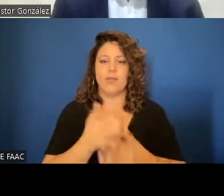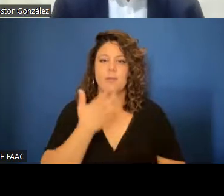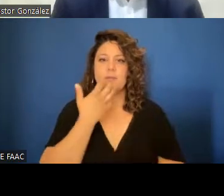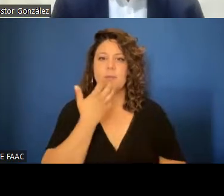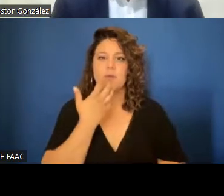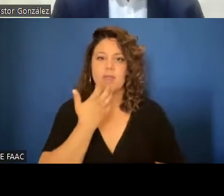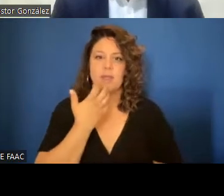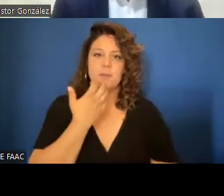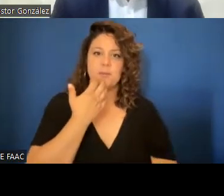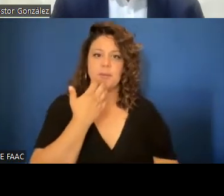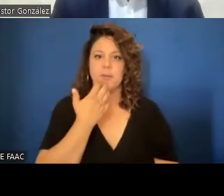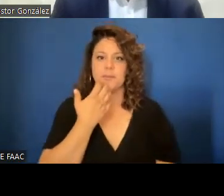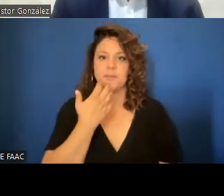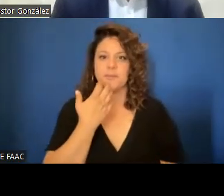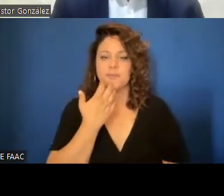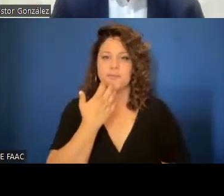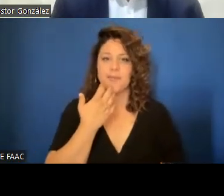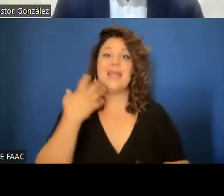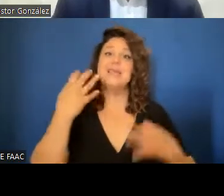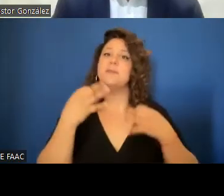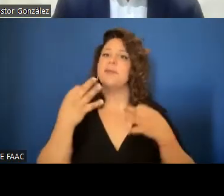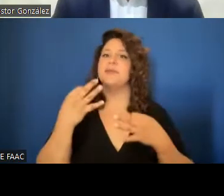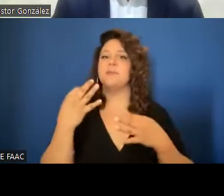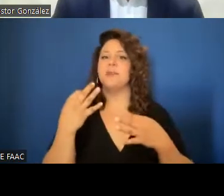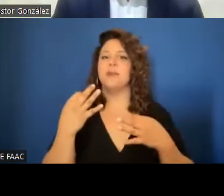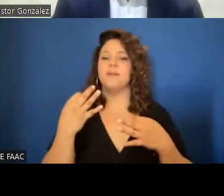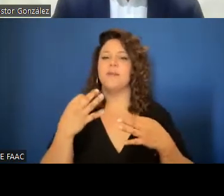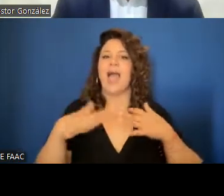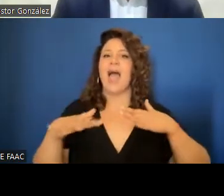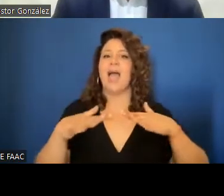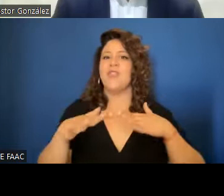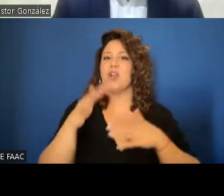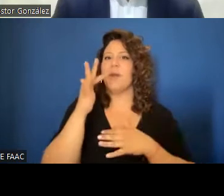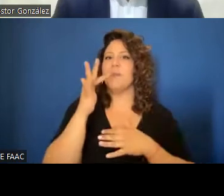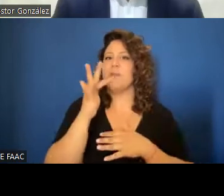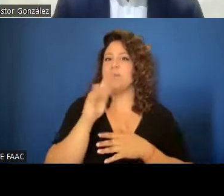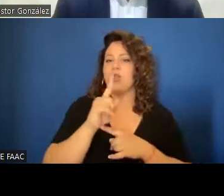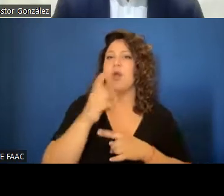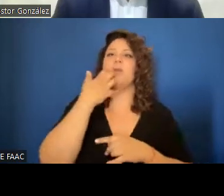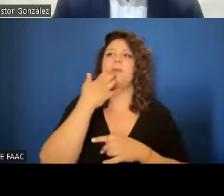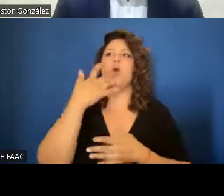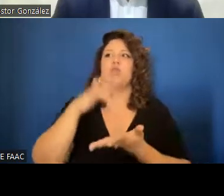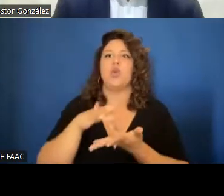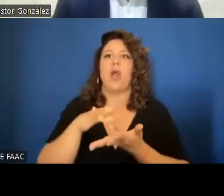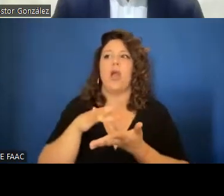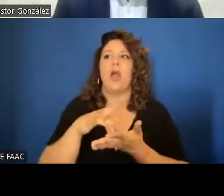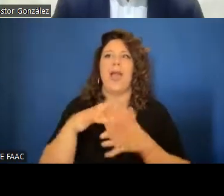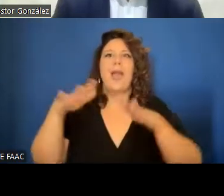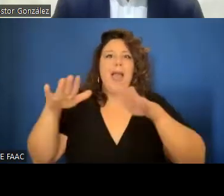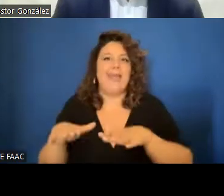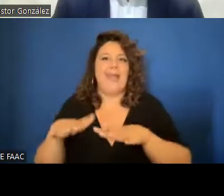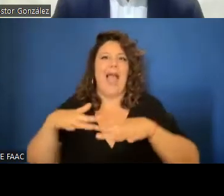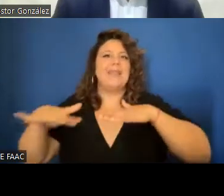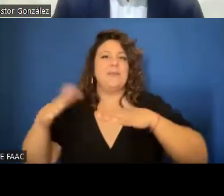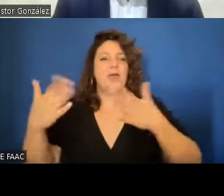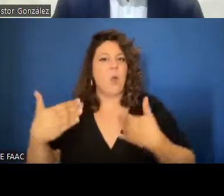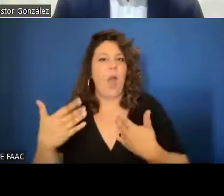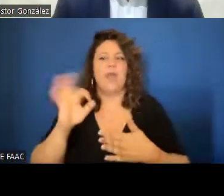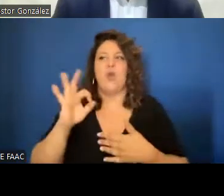viene a darnos una serie de especificaciones o a concretar y darnos algunos ejemplos. De esta forma, pues